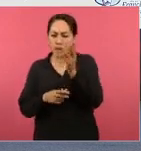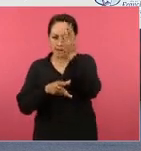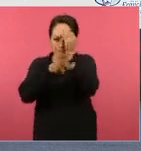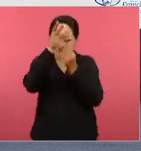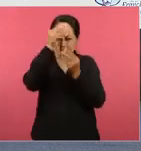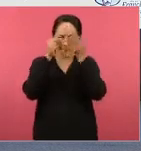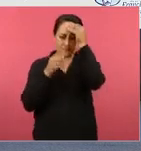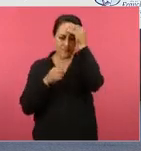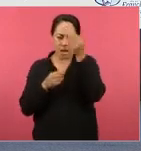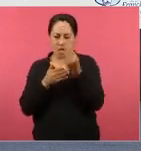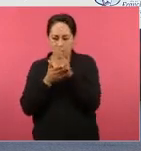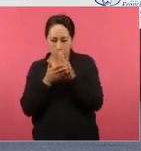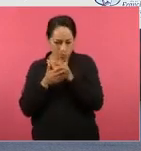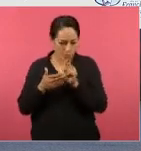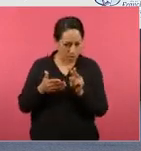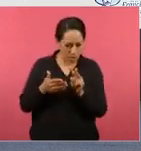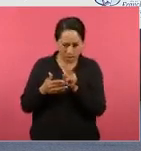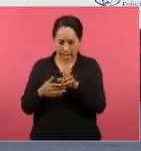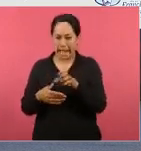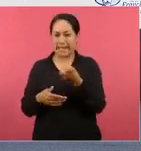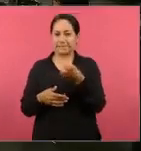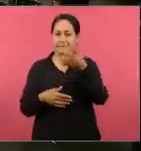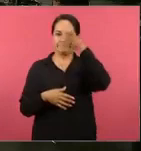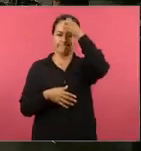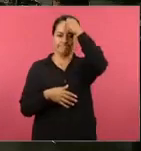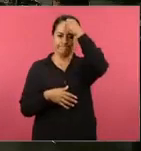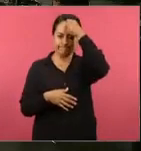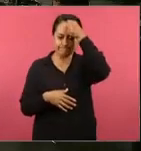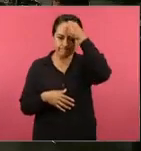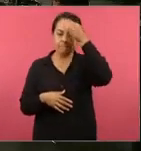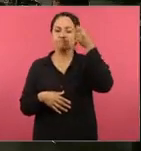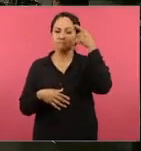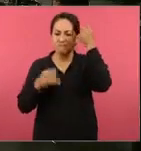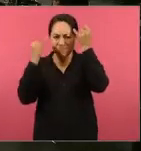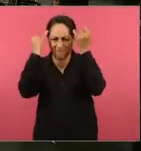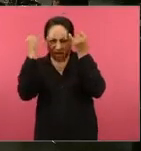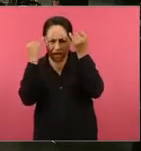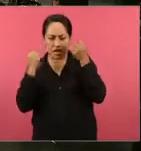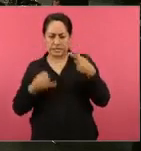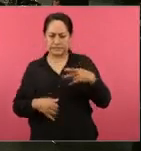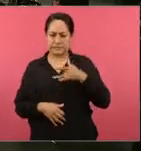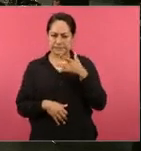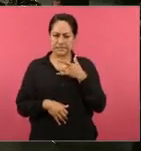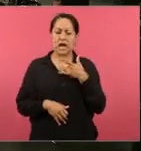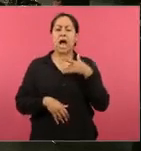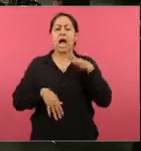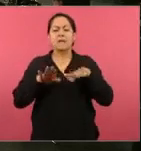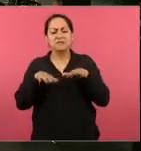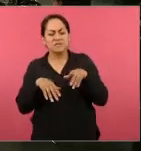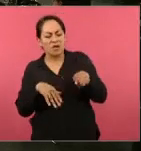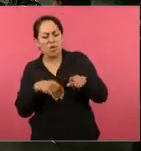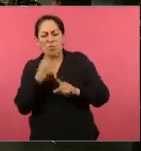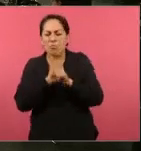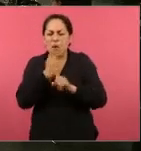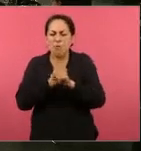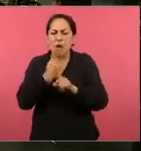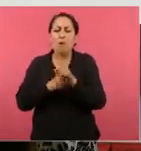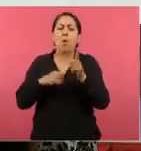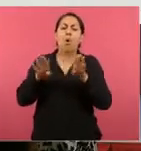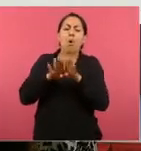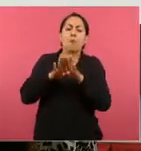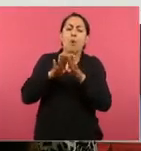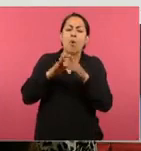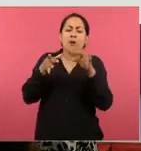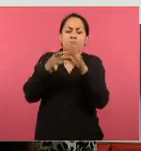Interpreta y plantea. Planteamiento de problemas, interpreto y planteo los problemas que se me presentan, es fundamental. Modela y